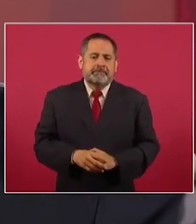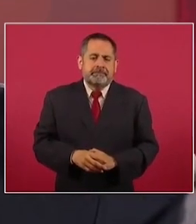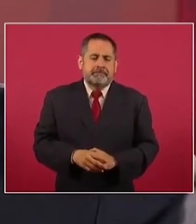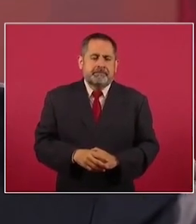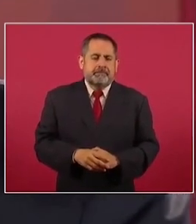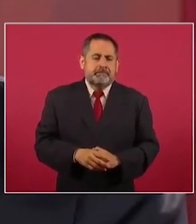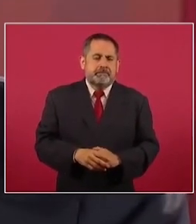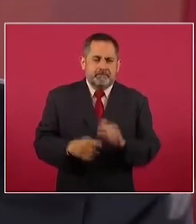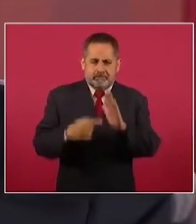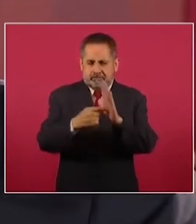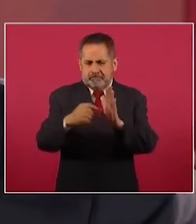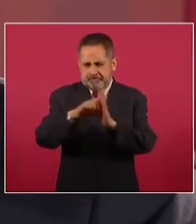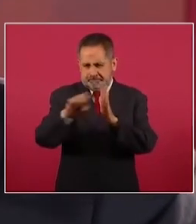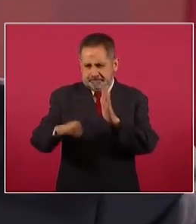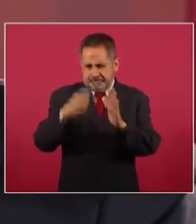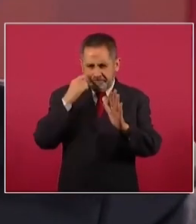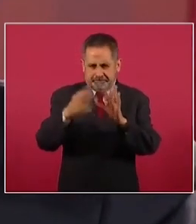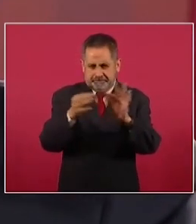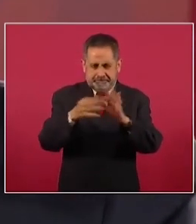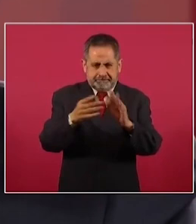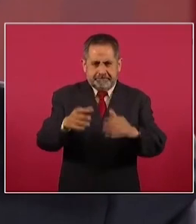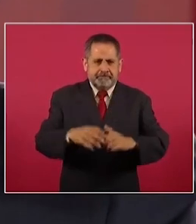Les voy a poner un ejemplo,